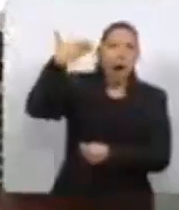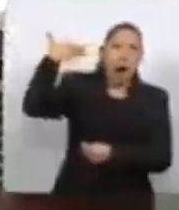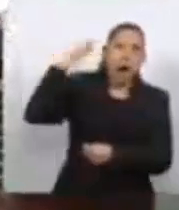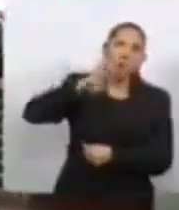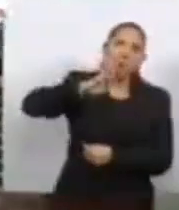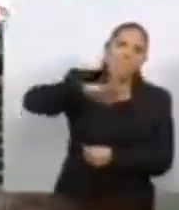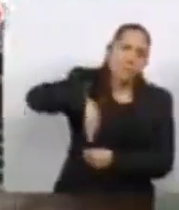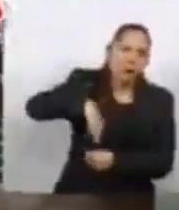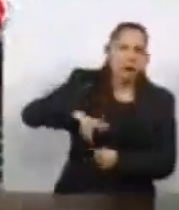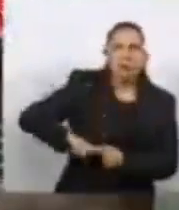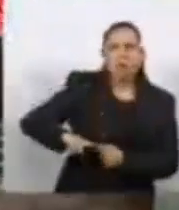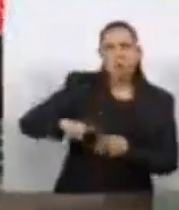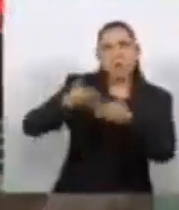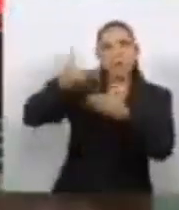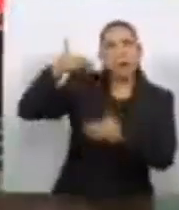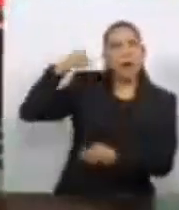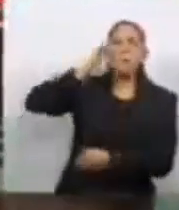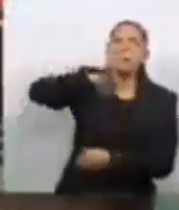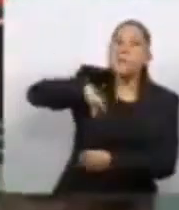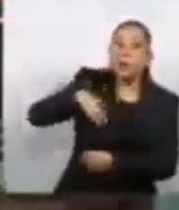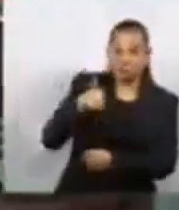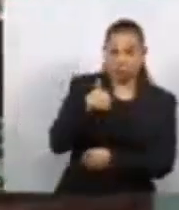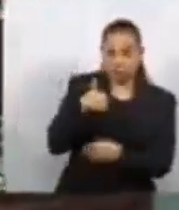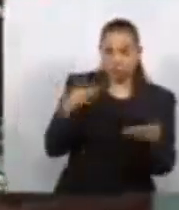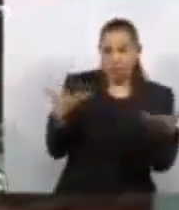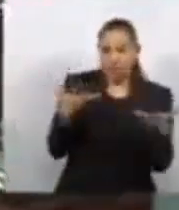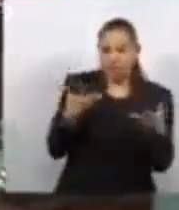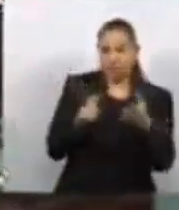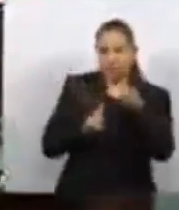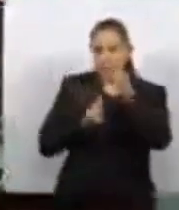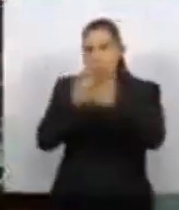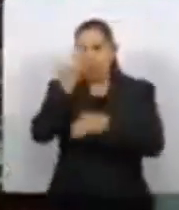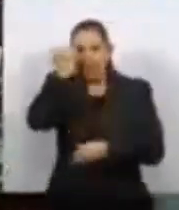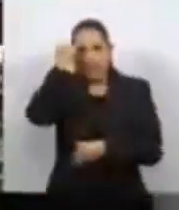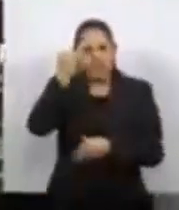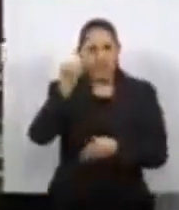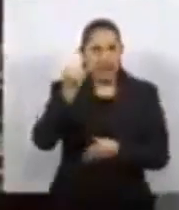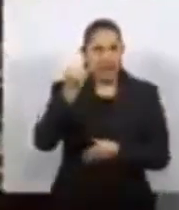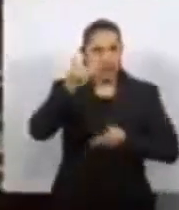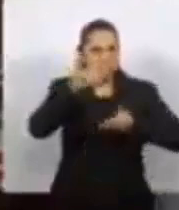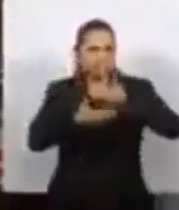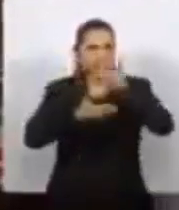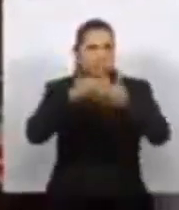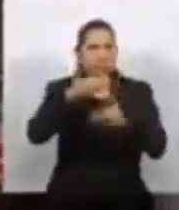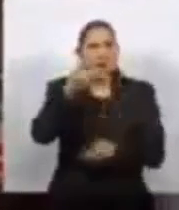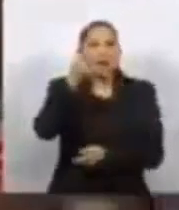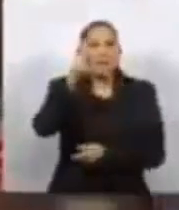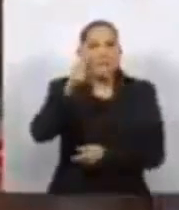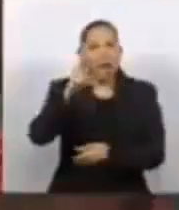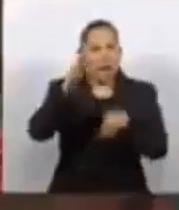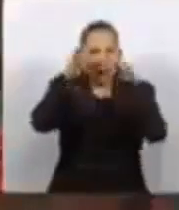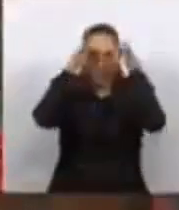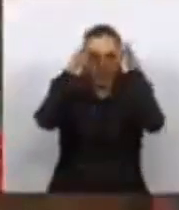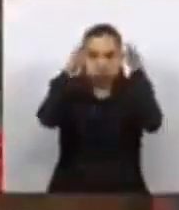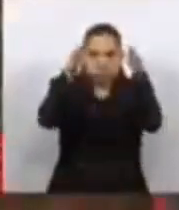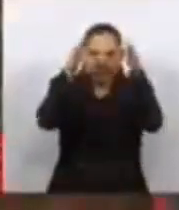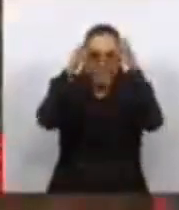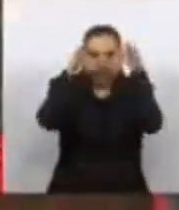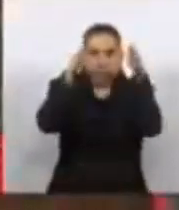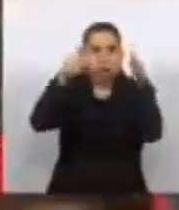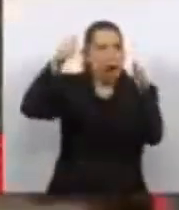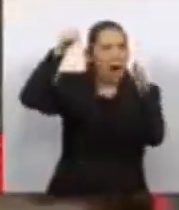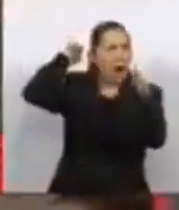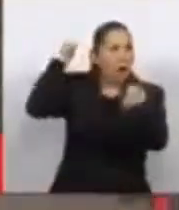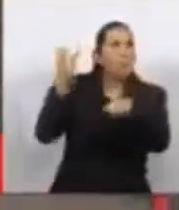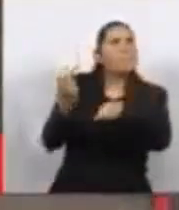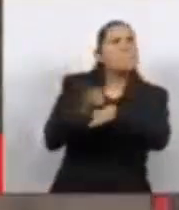Aunque lo intenten, nunca ha sido buena idea caminar de espaldas al futuro. Tan arcaicos son aquellos gobiernos que